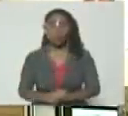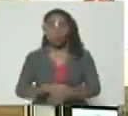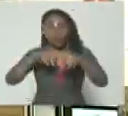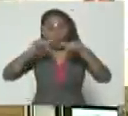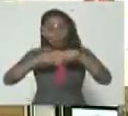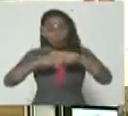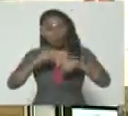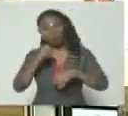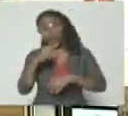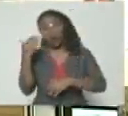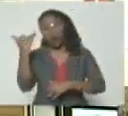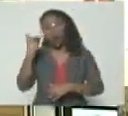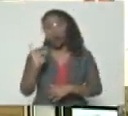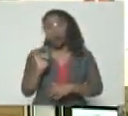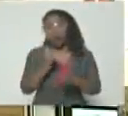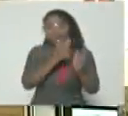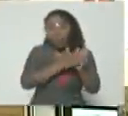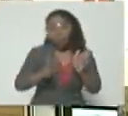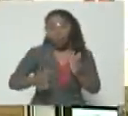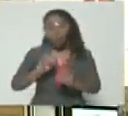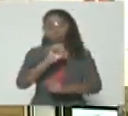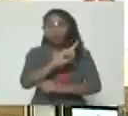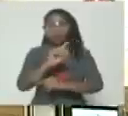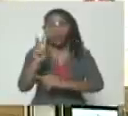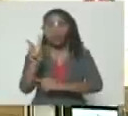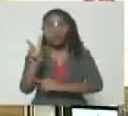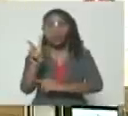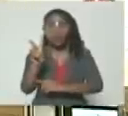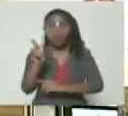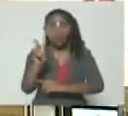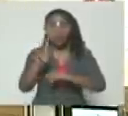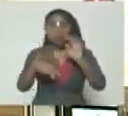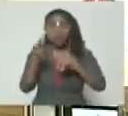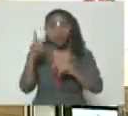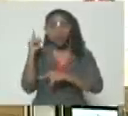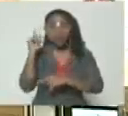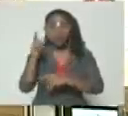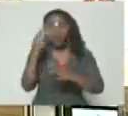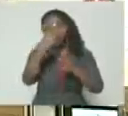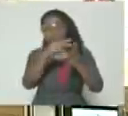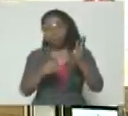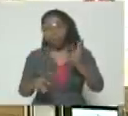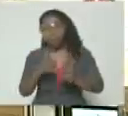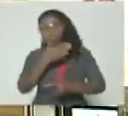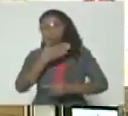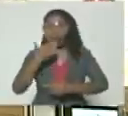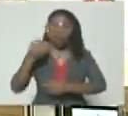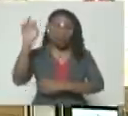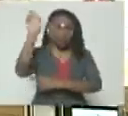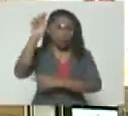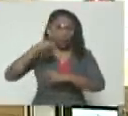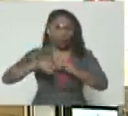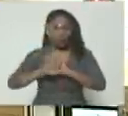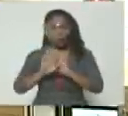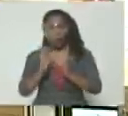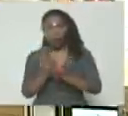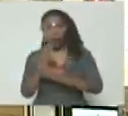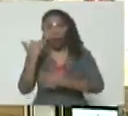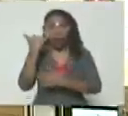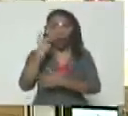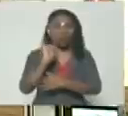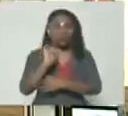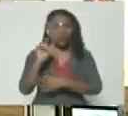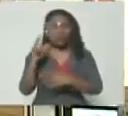bueno, tenemos lo que es del portafolio, 12 productos que nos seleccionan a nosotros como de los mejores rones del mundo, en el cual constamos desde lo que